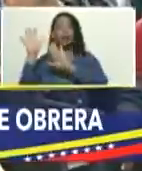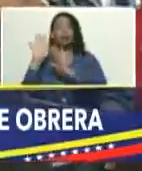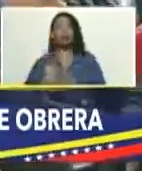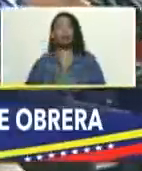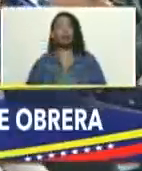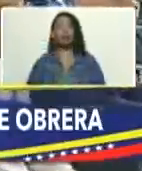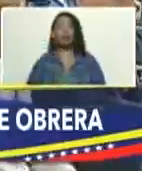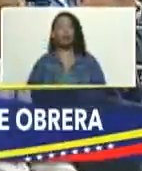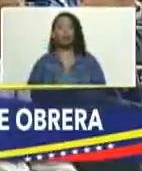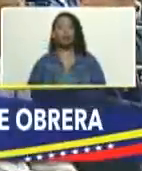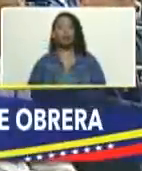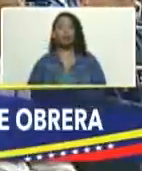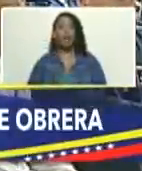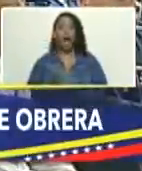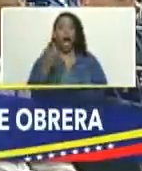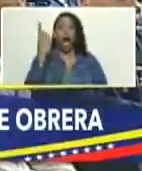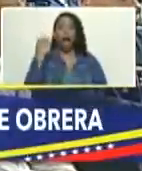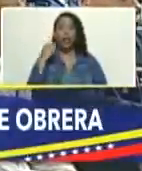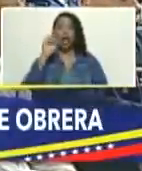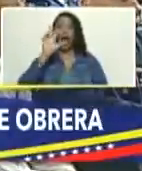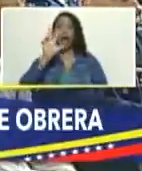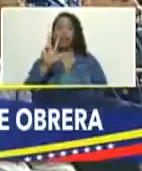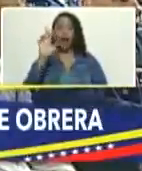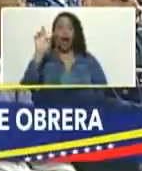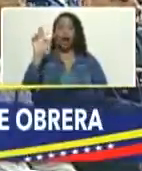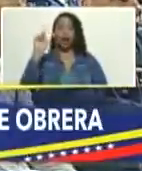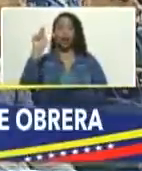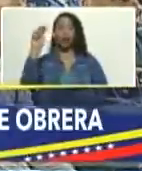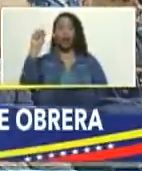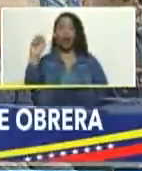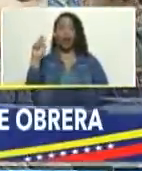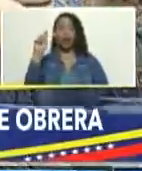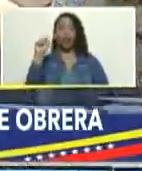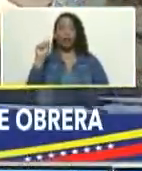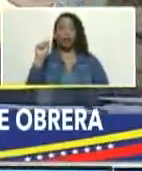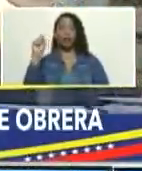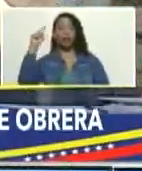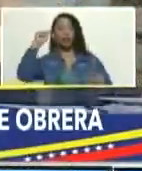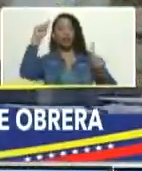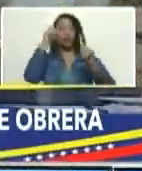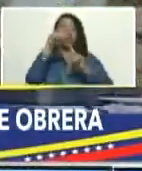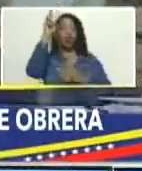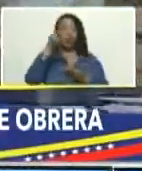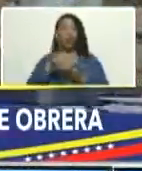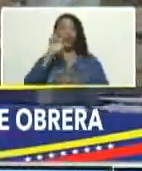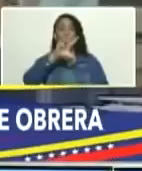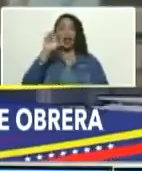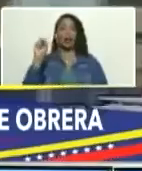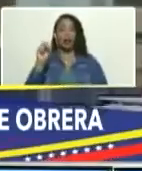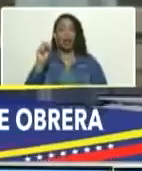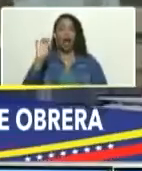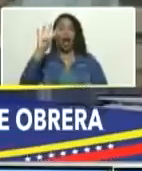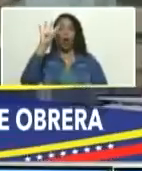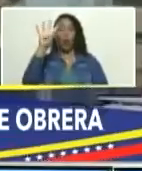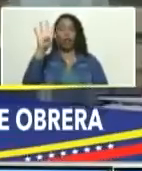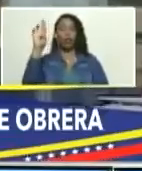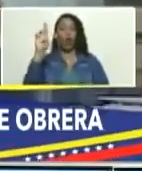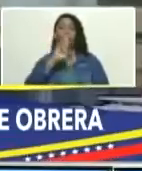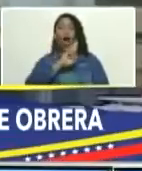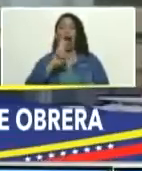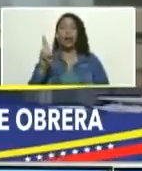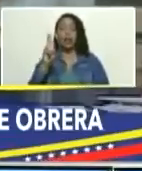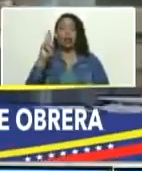Y ayer, a las 3R.net rumbo al 2030, a las 4R de la rebelión,